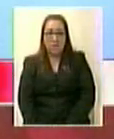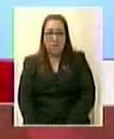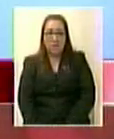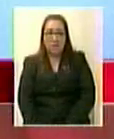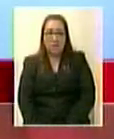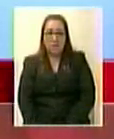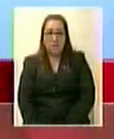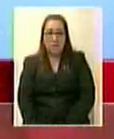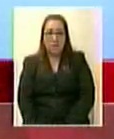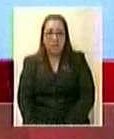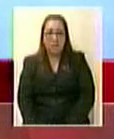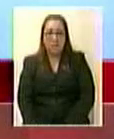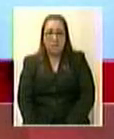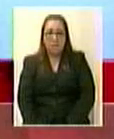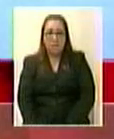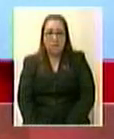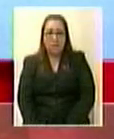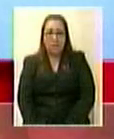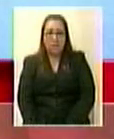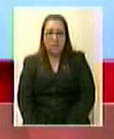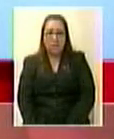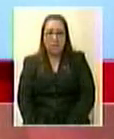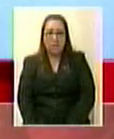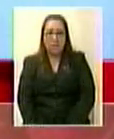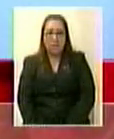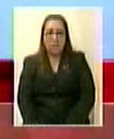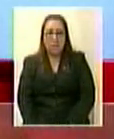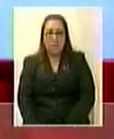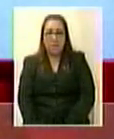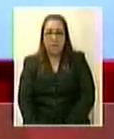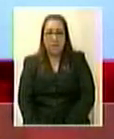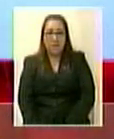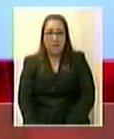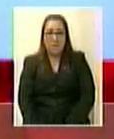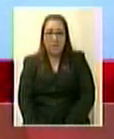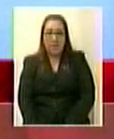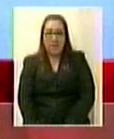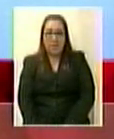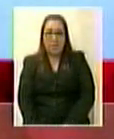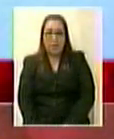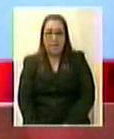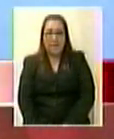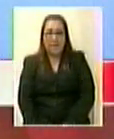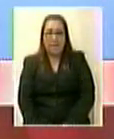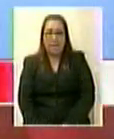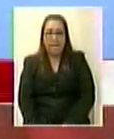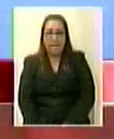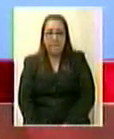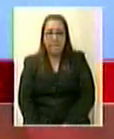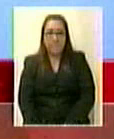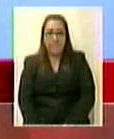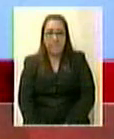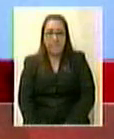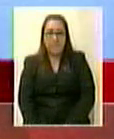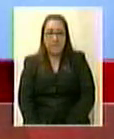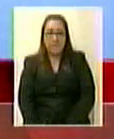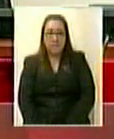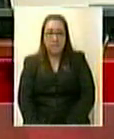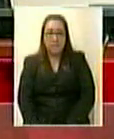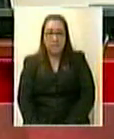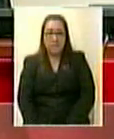pandilla. Gosh, son pura energía. Mis almohaditas Ángel son súper sabrositas.